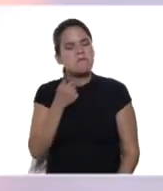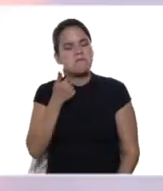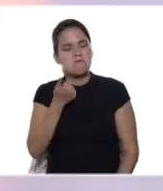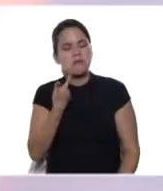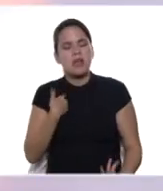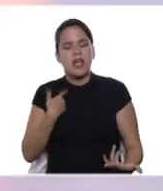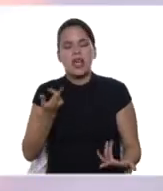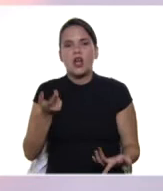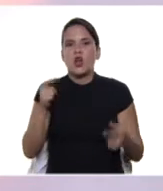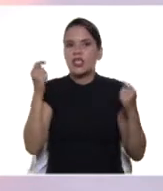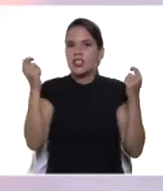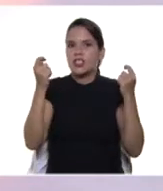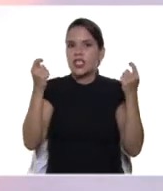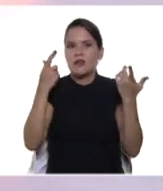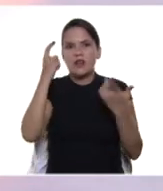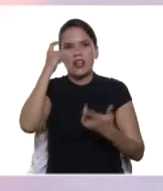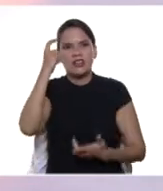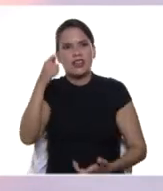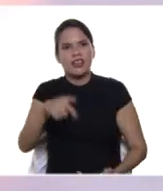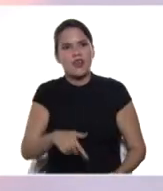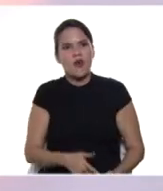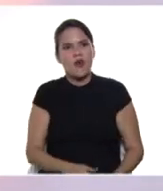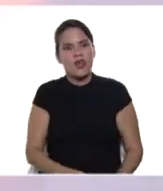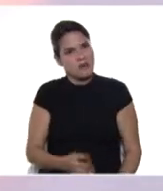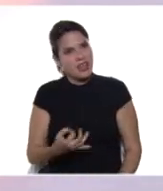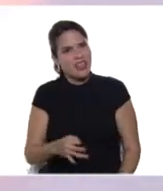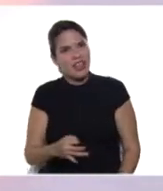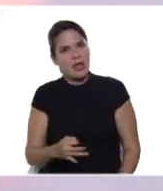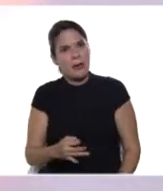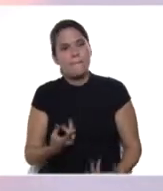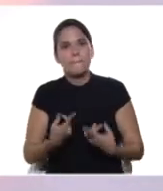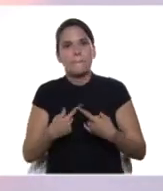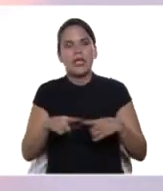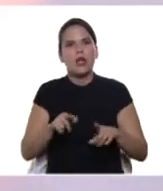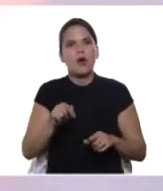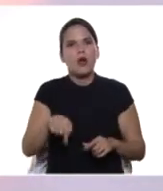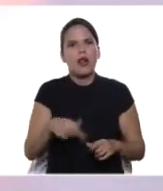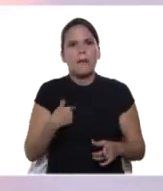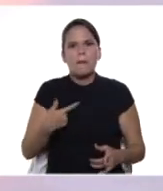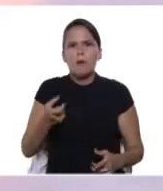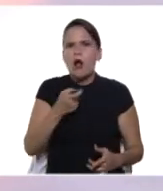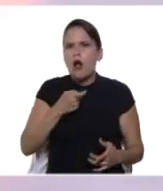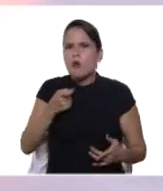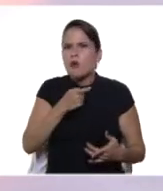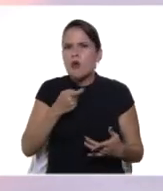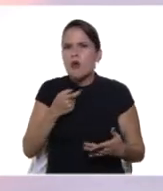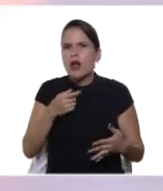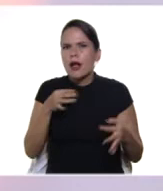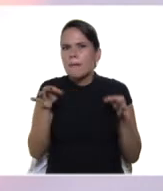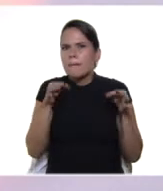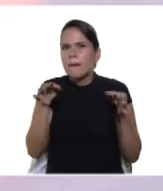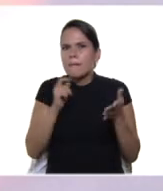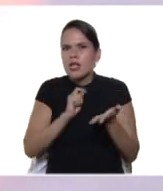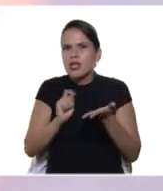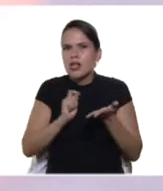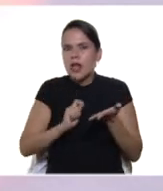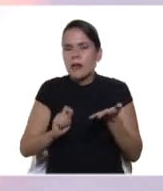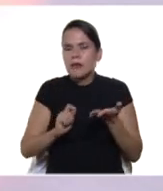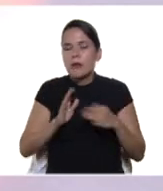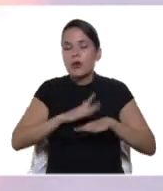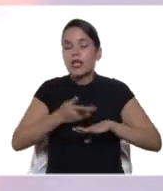Interesantes las efemérides del día de hoy, ¿cierto? Pero ahora vamos a buscar papel y lápiz porque viene